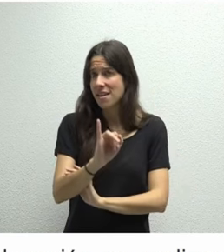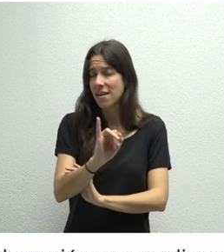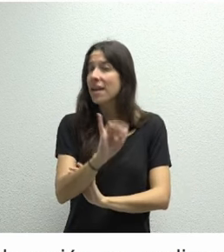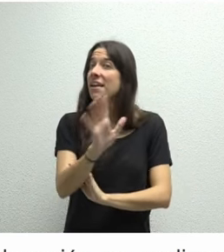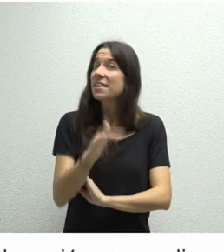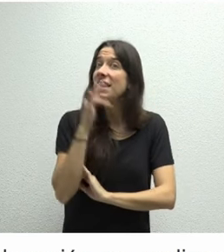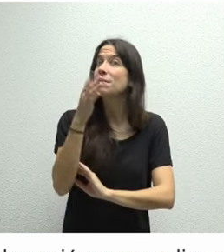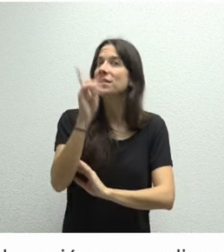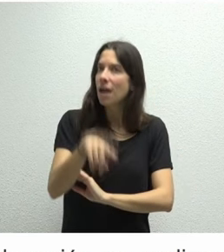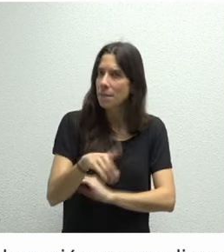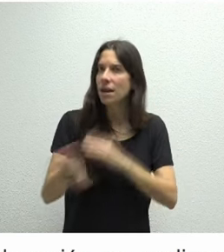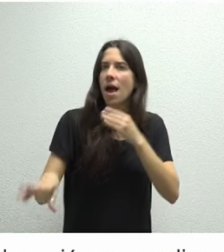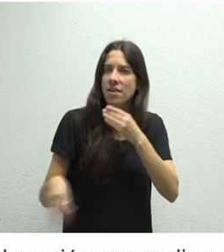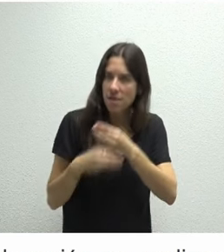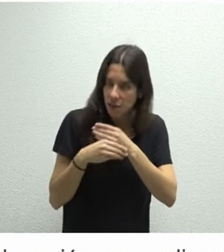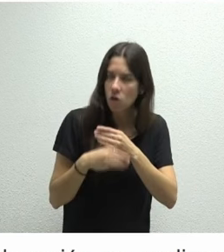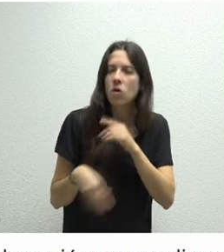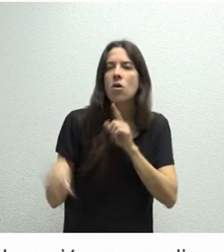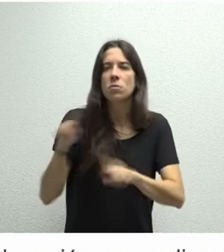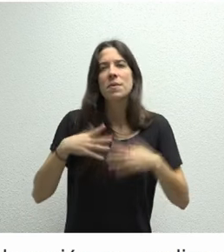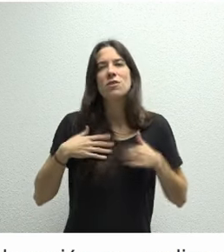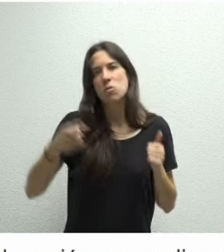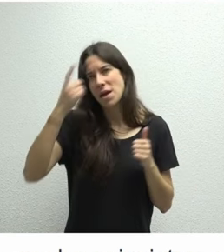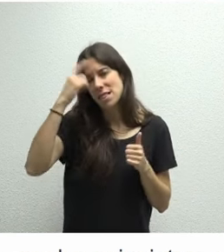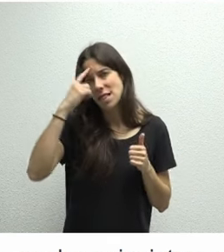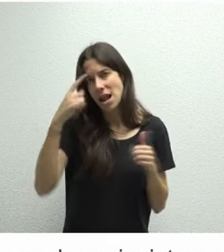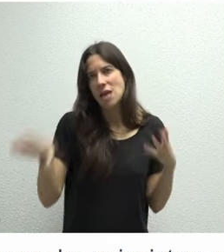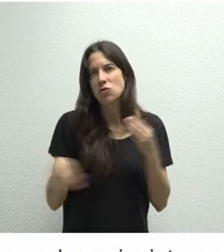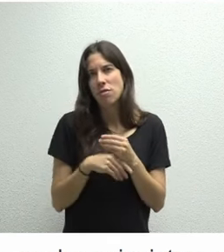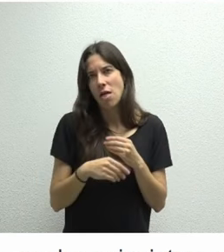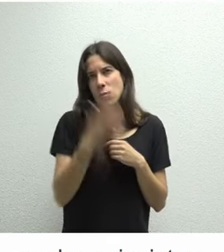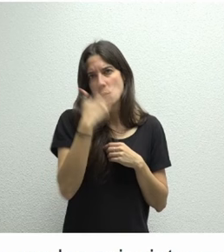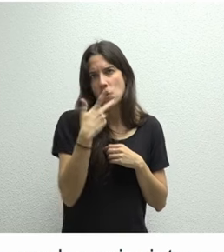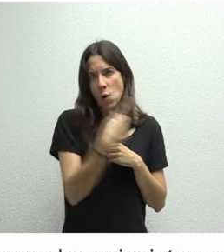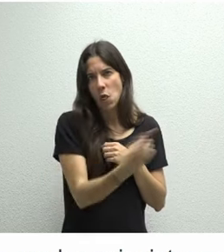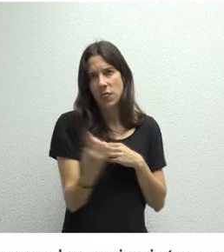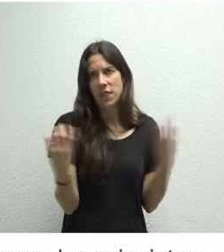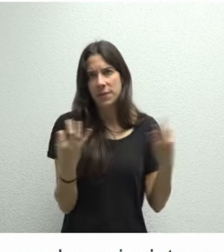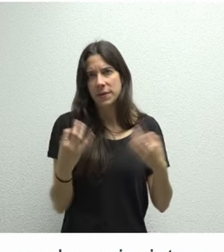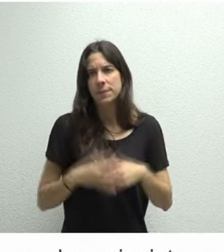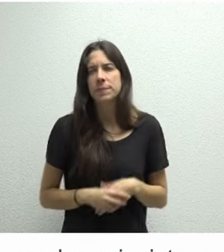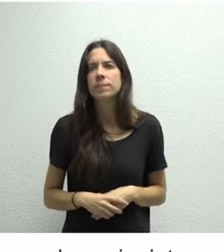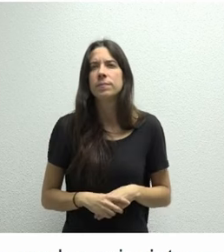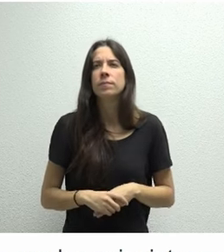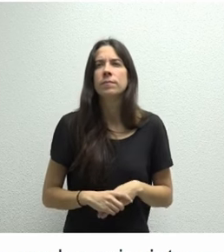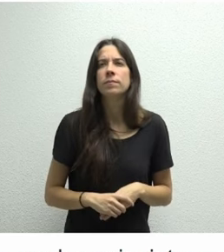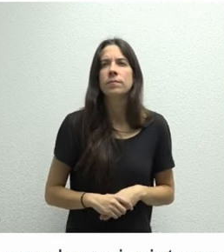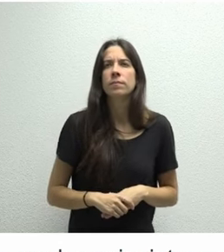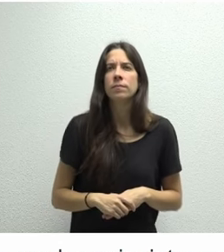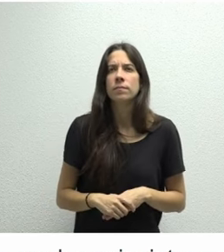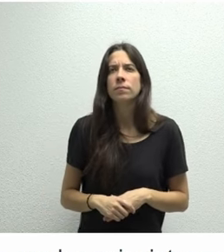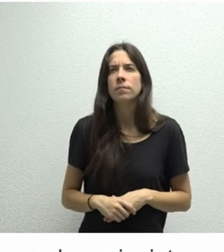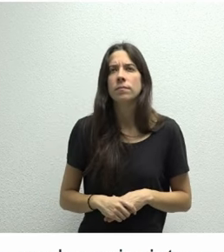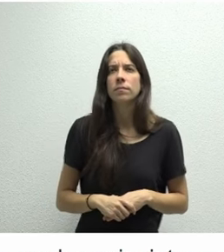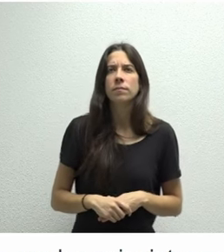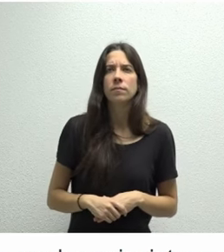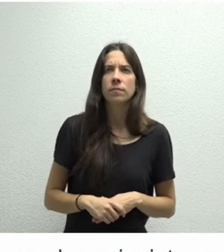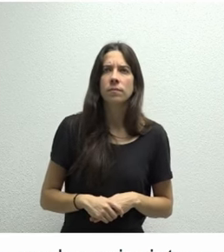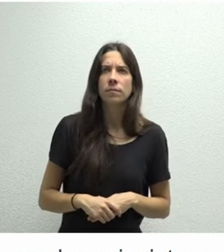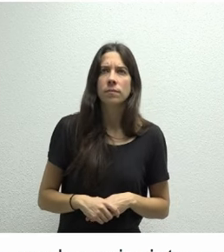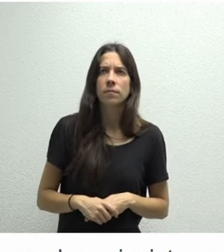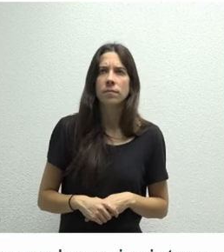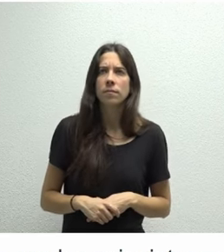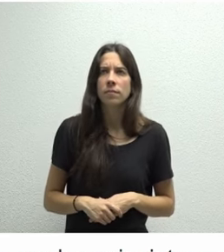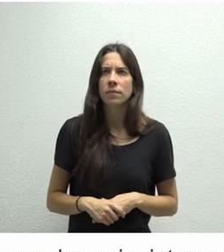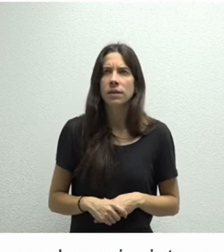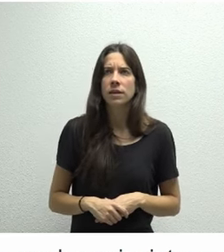un problema de de Salud Mental asociado no sé tenía otra diapositiva que